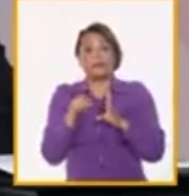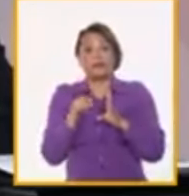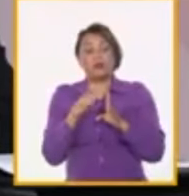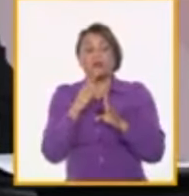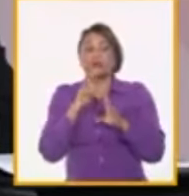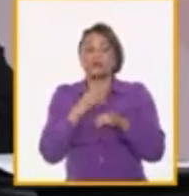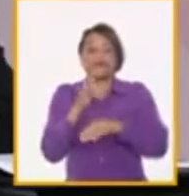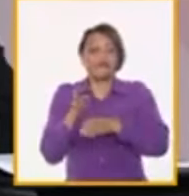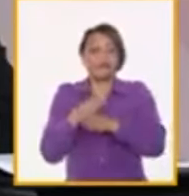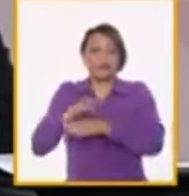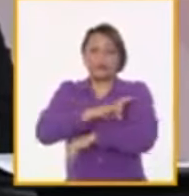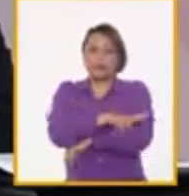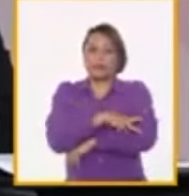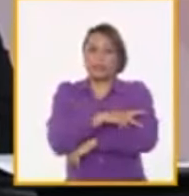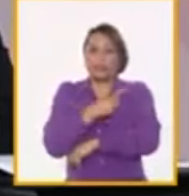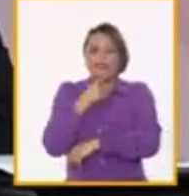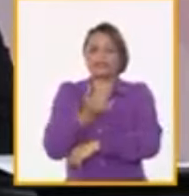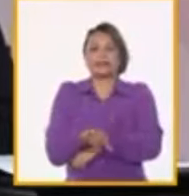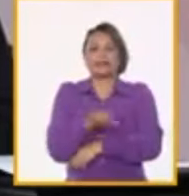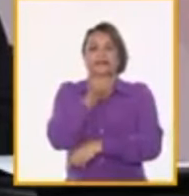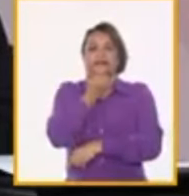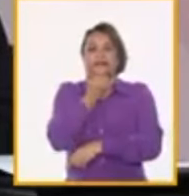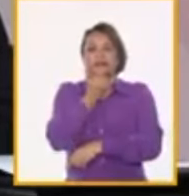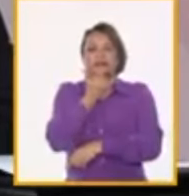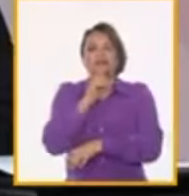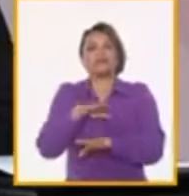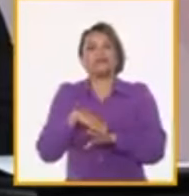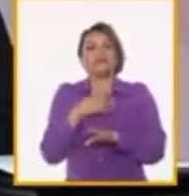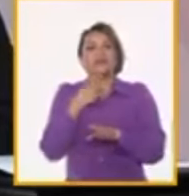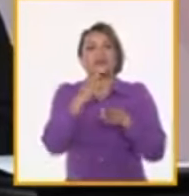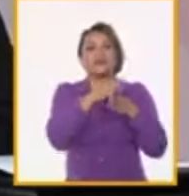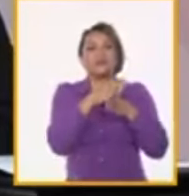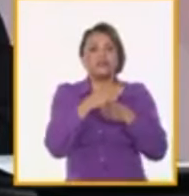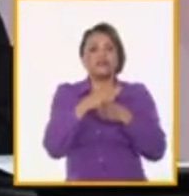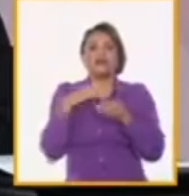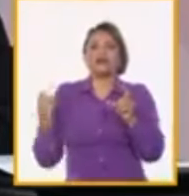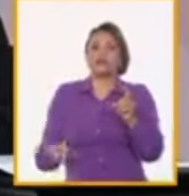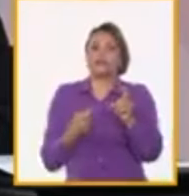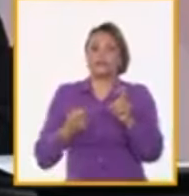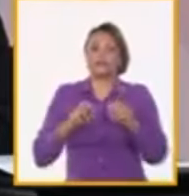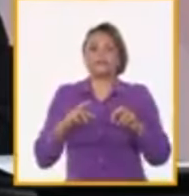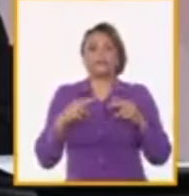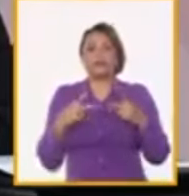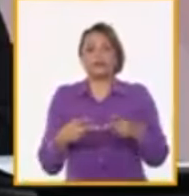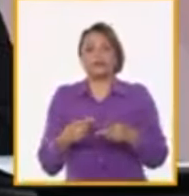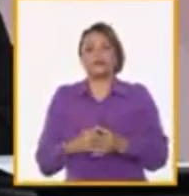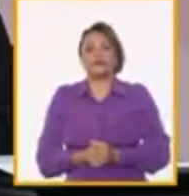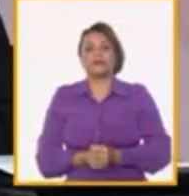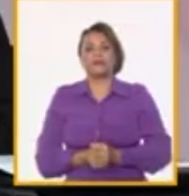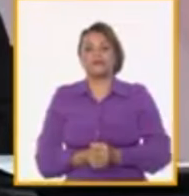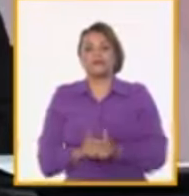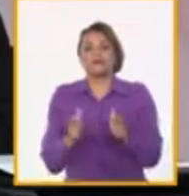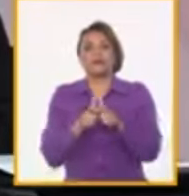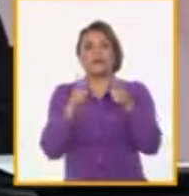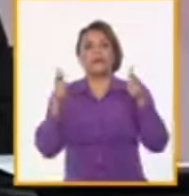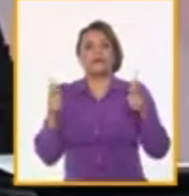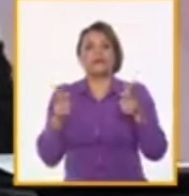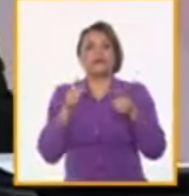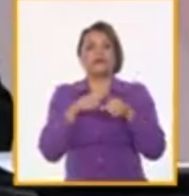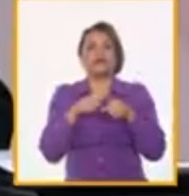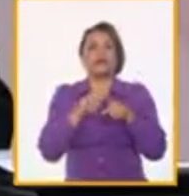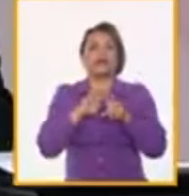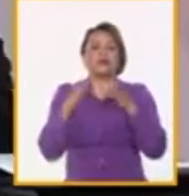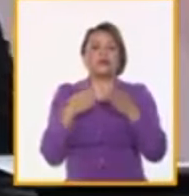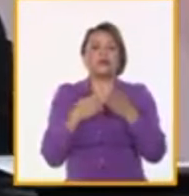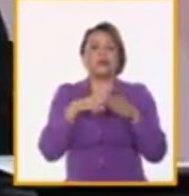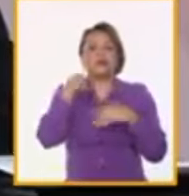significa otra escalada nuevamente en la guerra que tiene lugar en el Oriente Medio y en la ampliación de esos